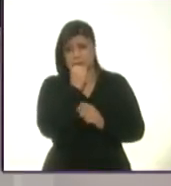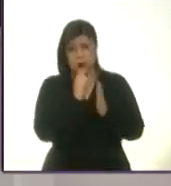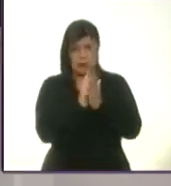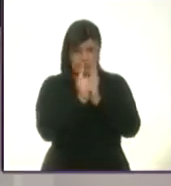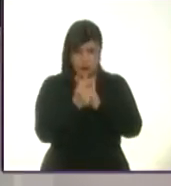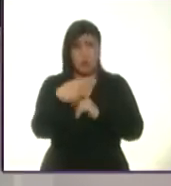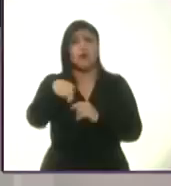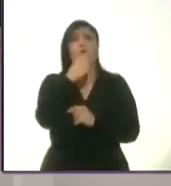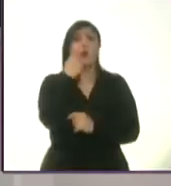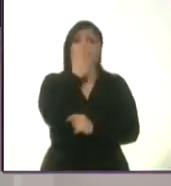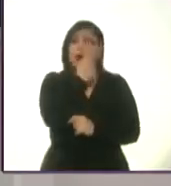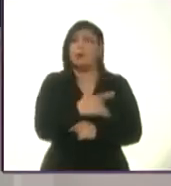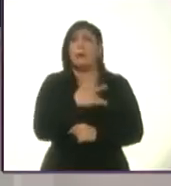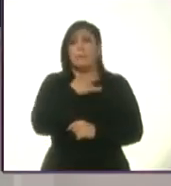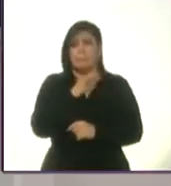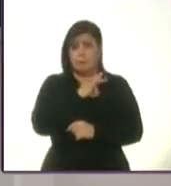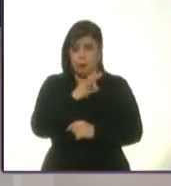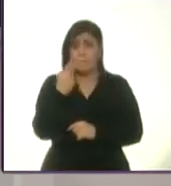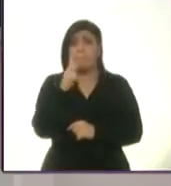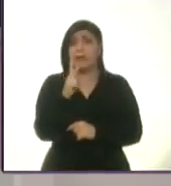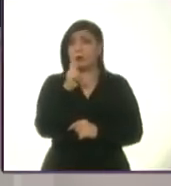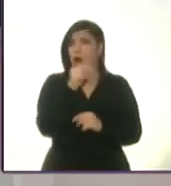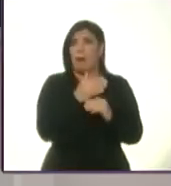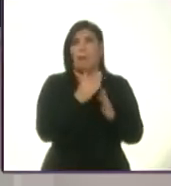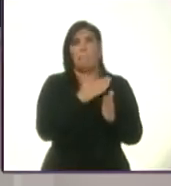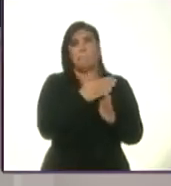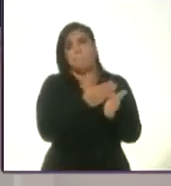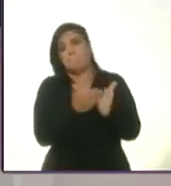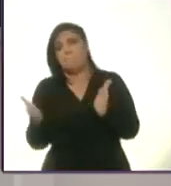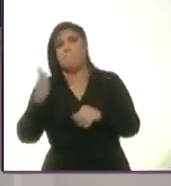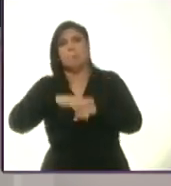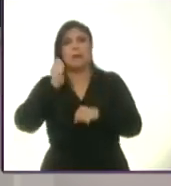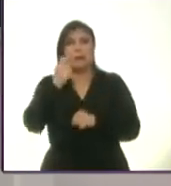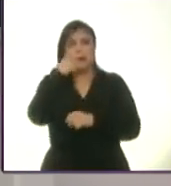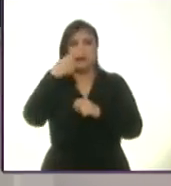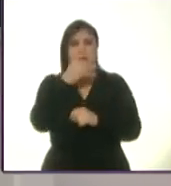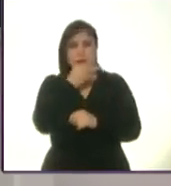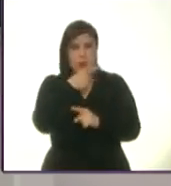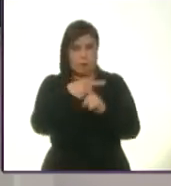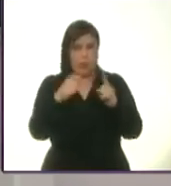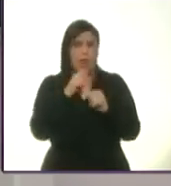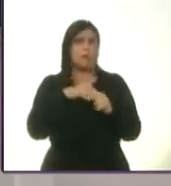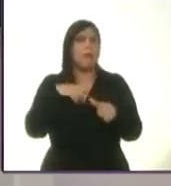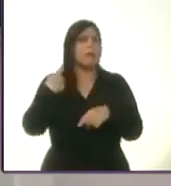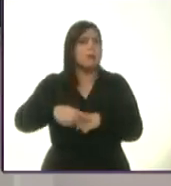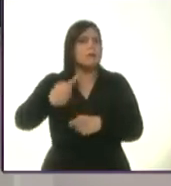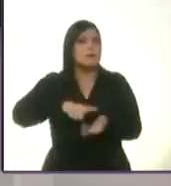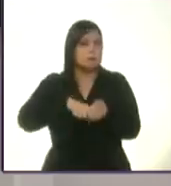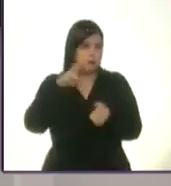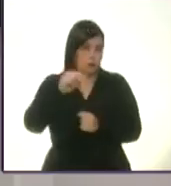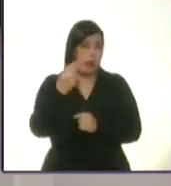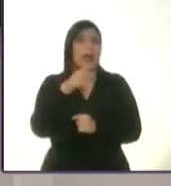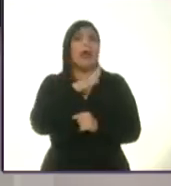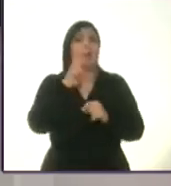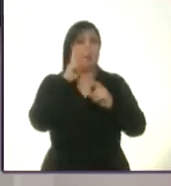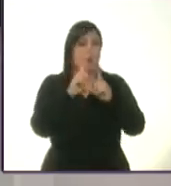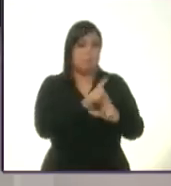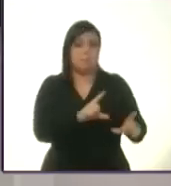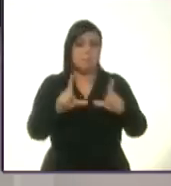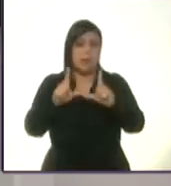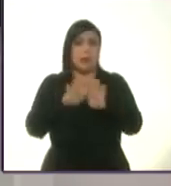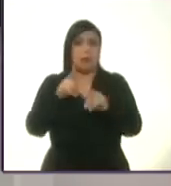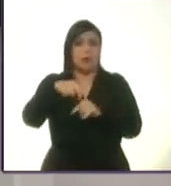les convenga pero no deben exceder el minuto y medio de intervención continua frente a ustedes tienen un cronómetro para que puedan